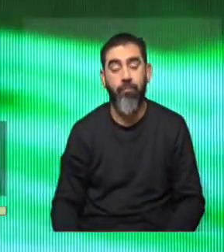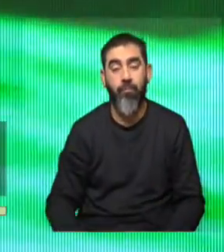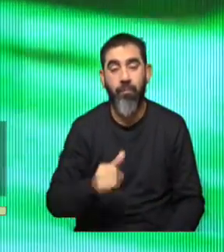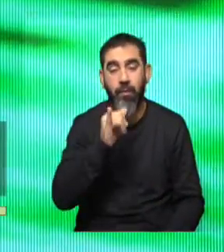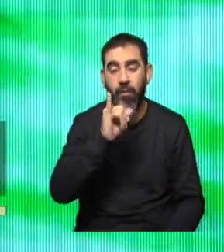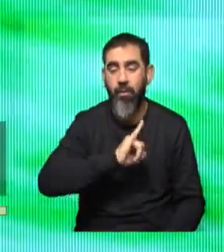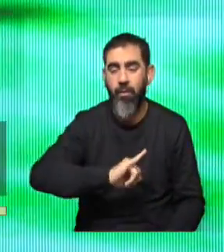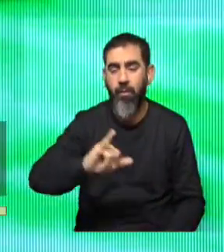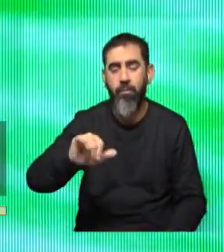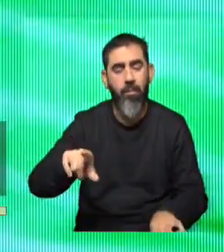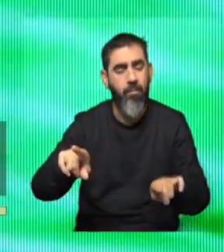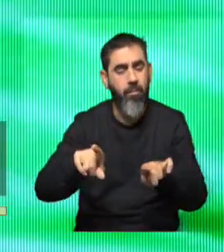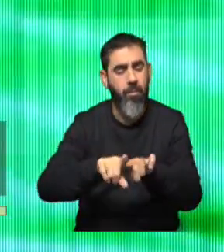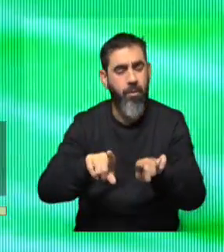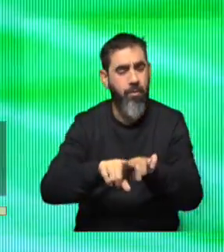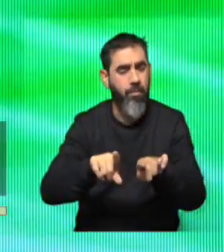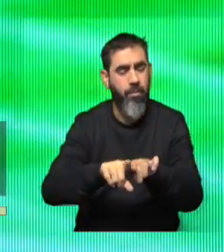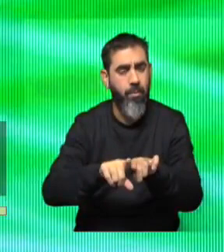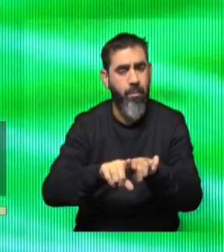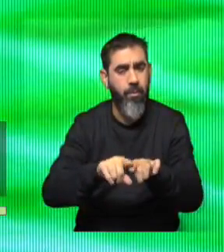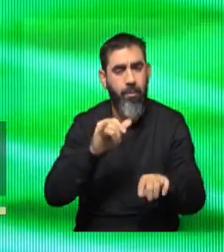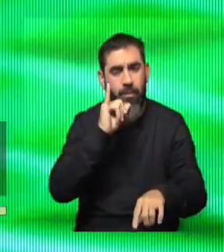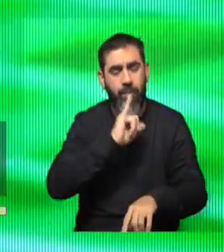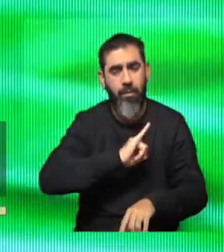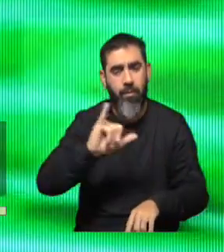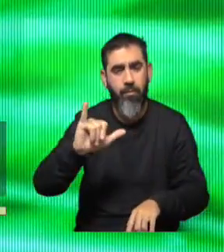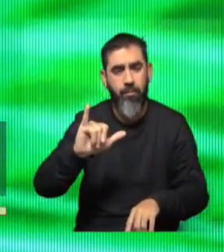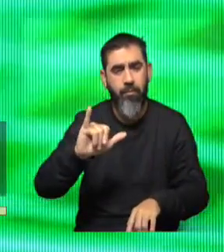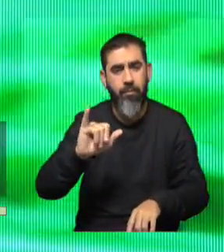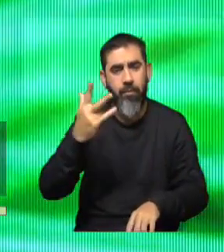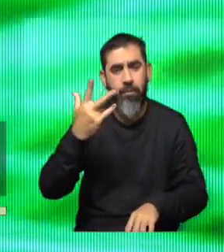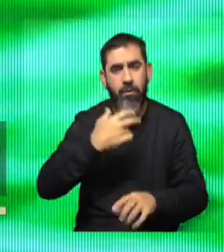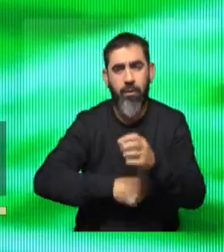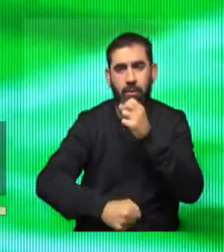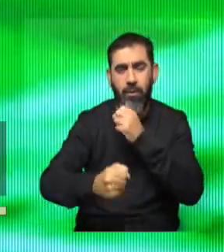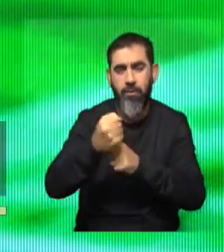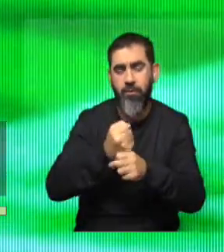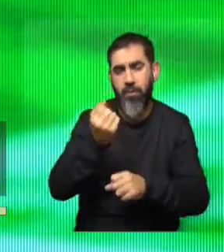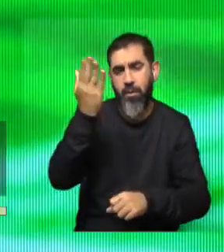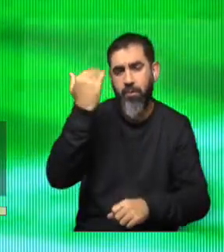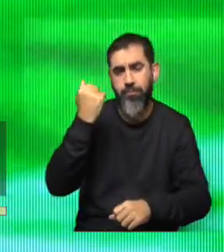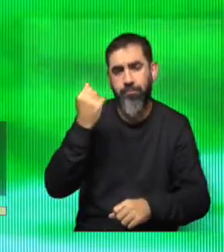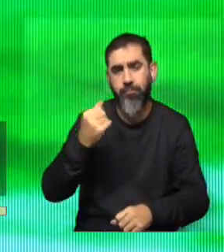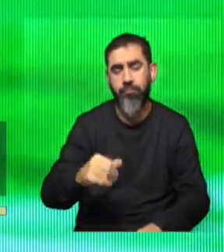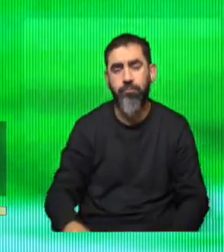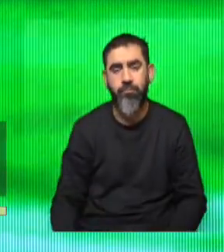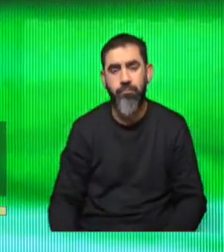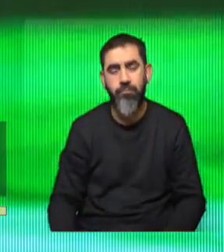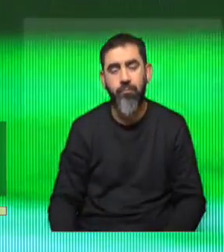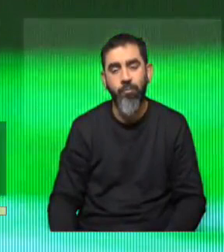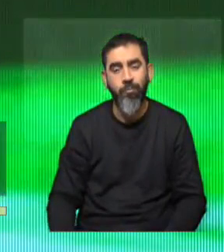la misma que se presentó hace tres años atrás dos años y algo